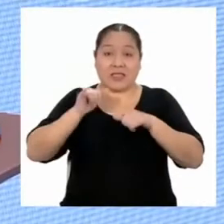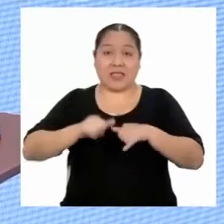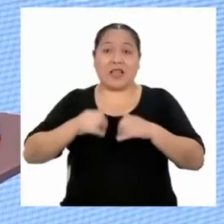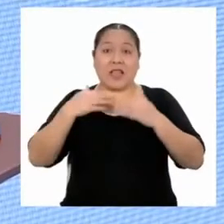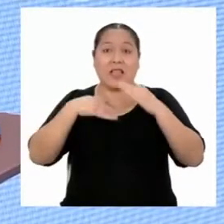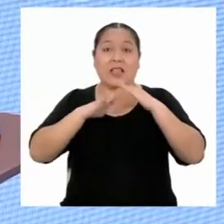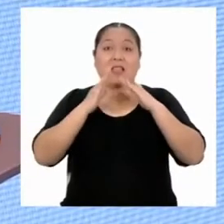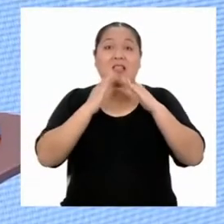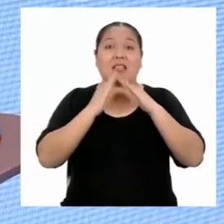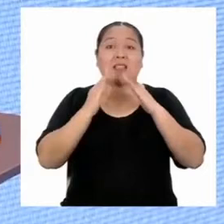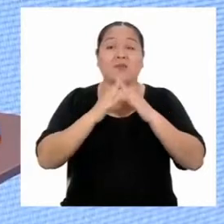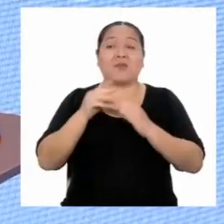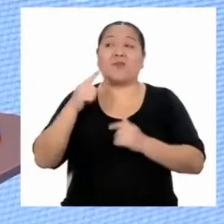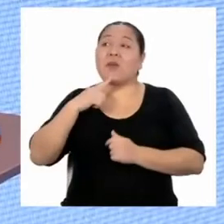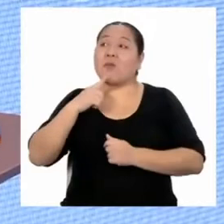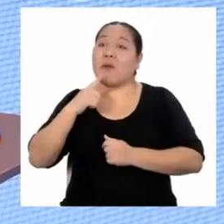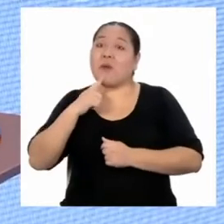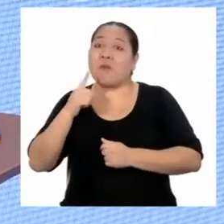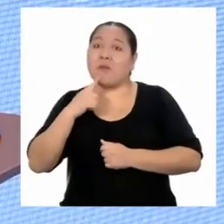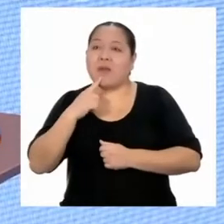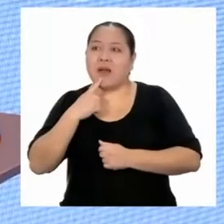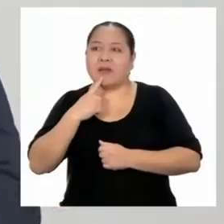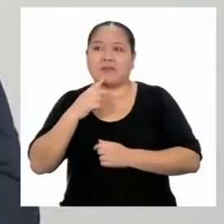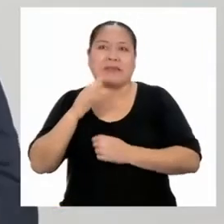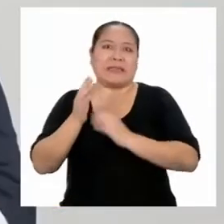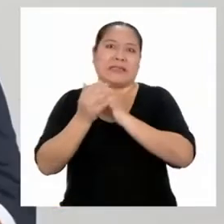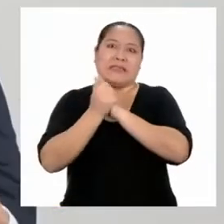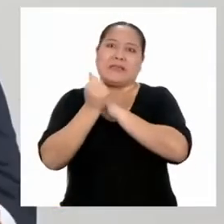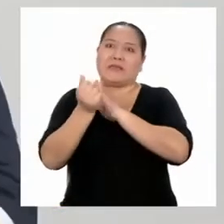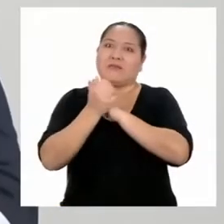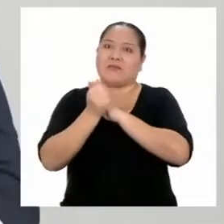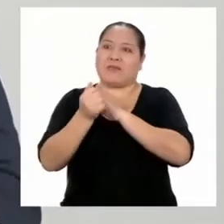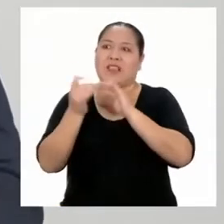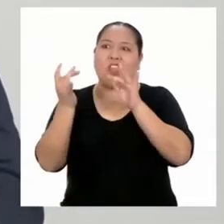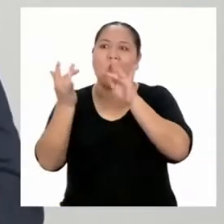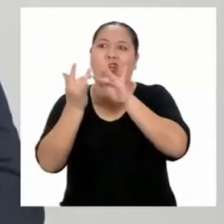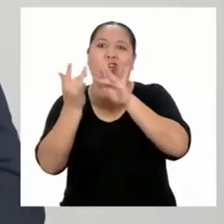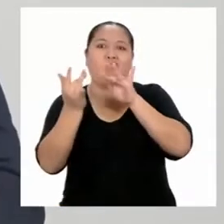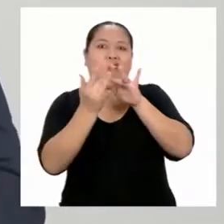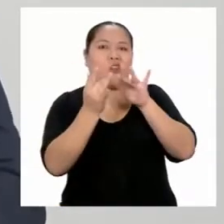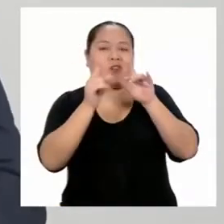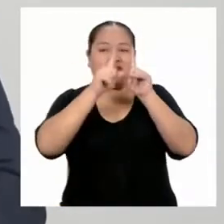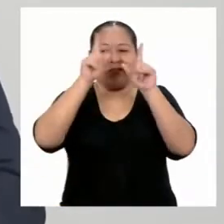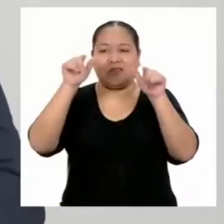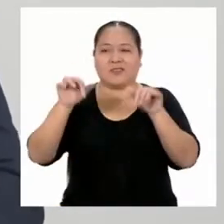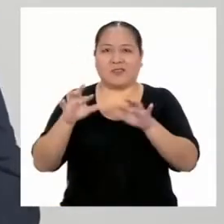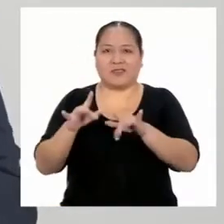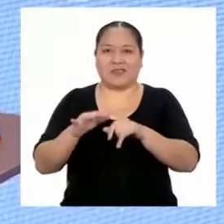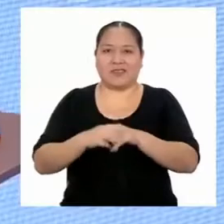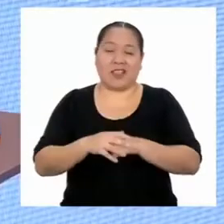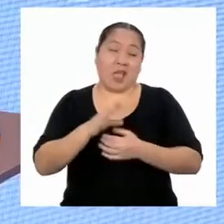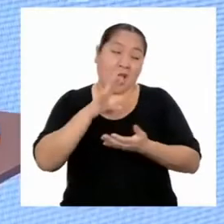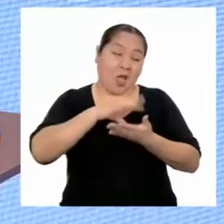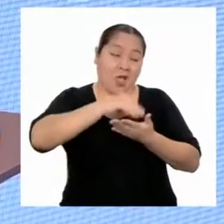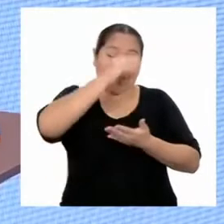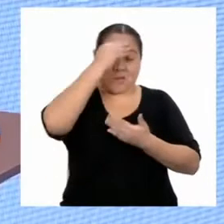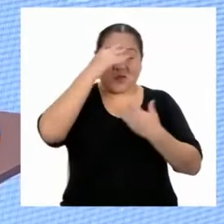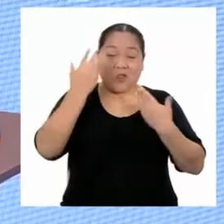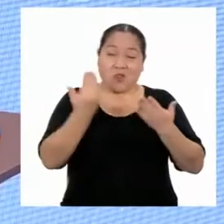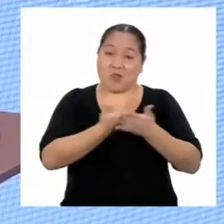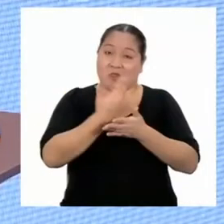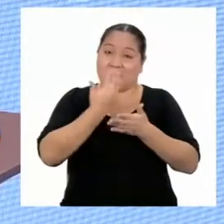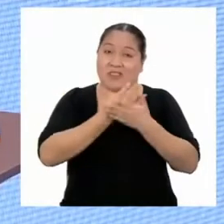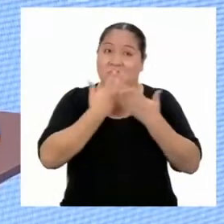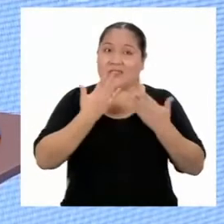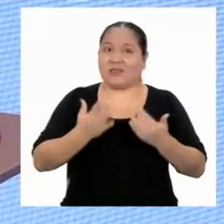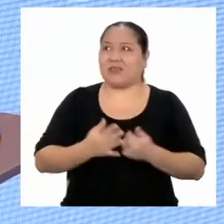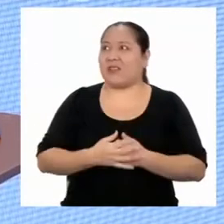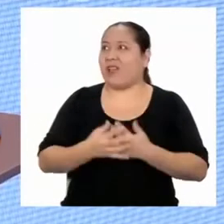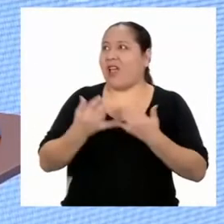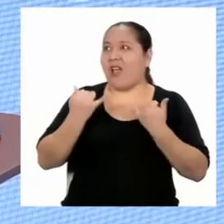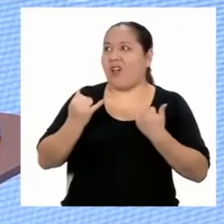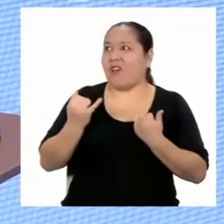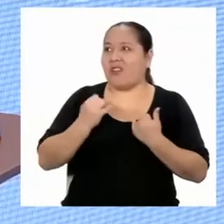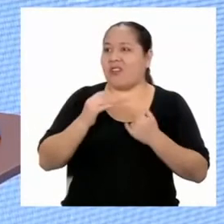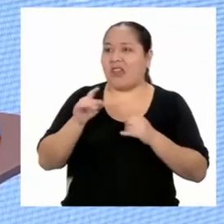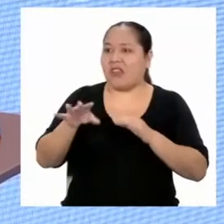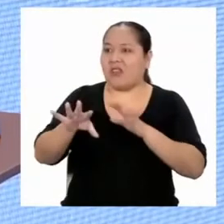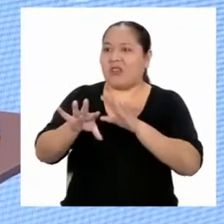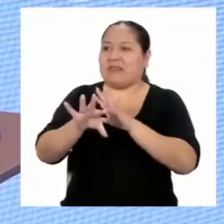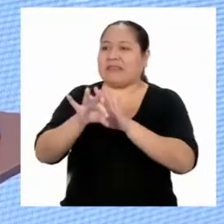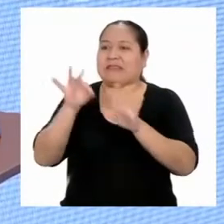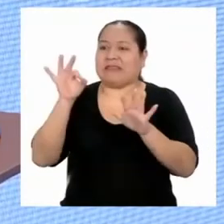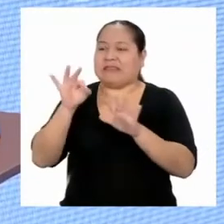empezó a volverse un experto en redes sociales. Aprendió nuevas cosas en el encierro. Y ahora no hay quien lo saque de